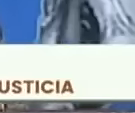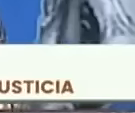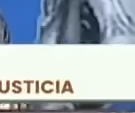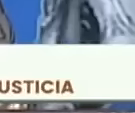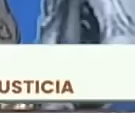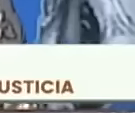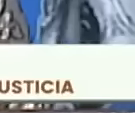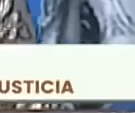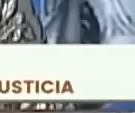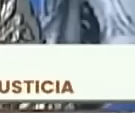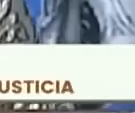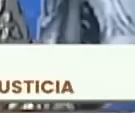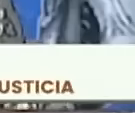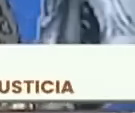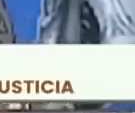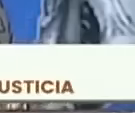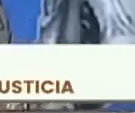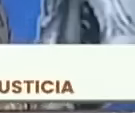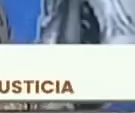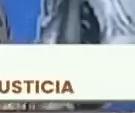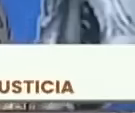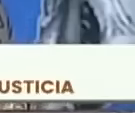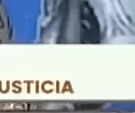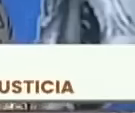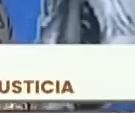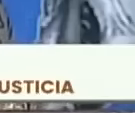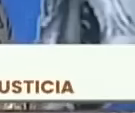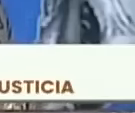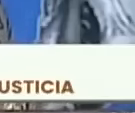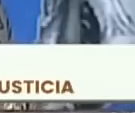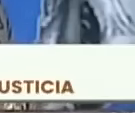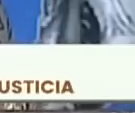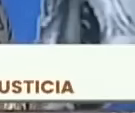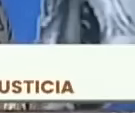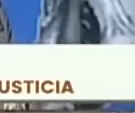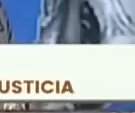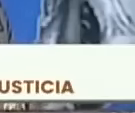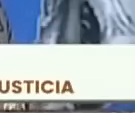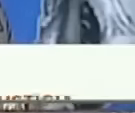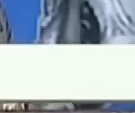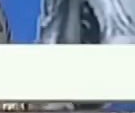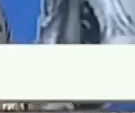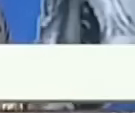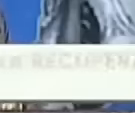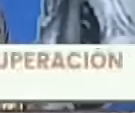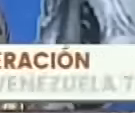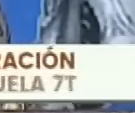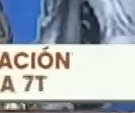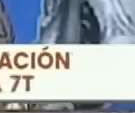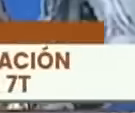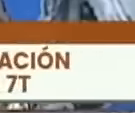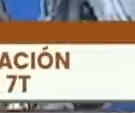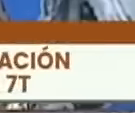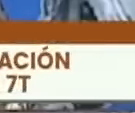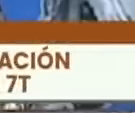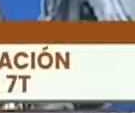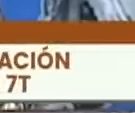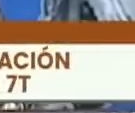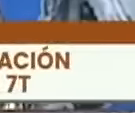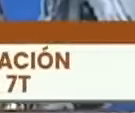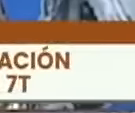el presidente Nicolás Maduro, y decir que estamos en la disposición de salir a la calle,